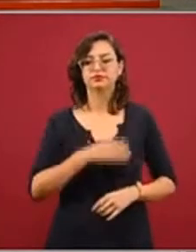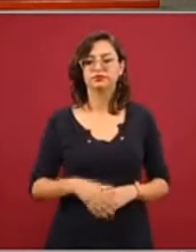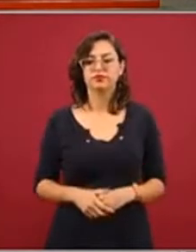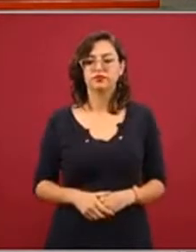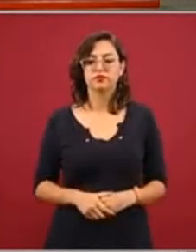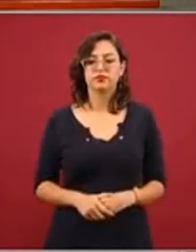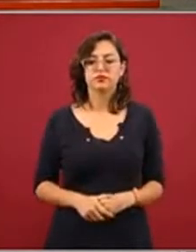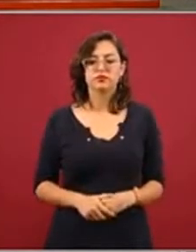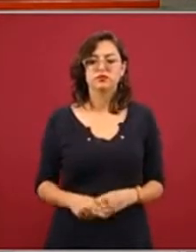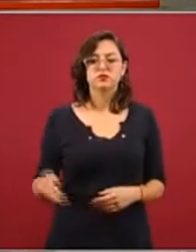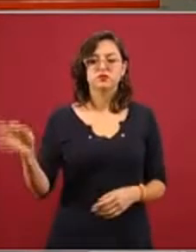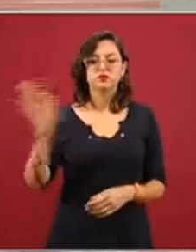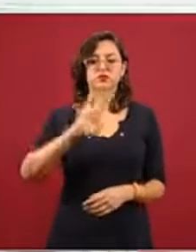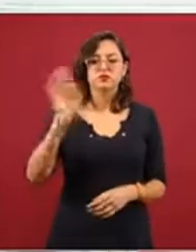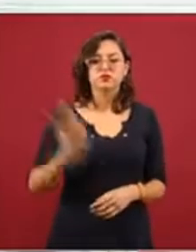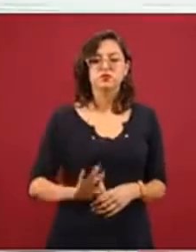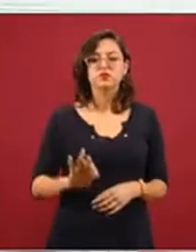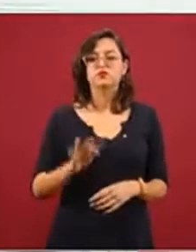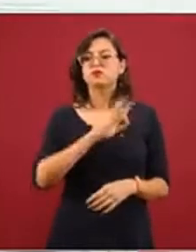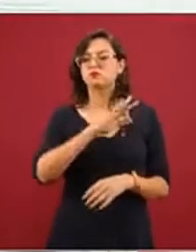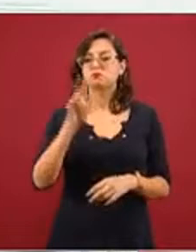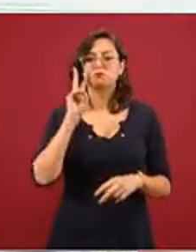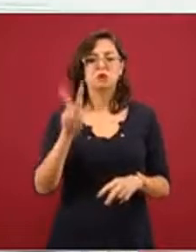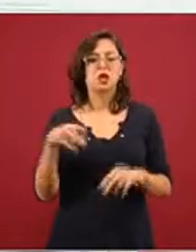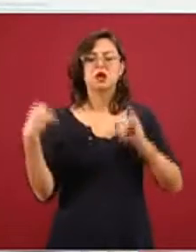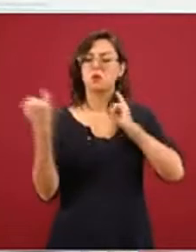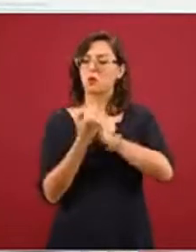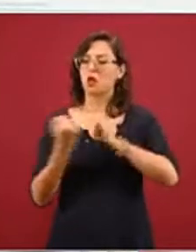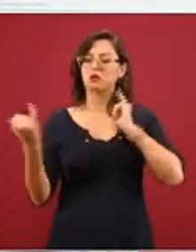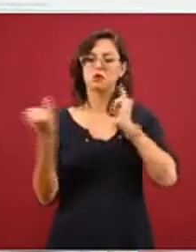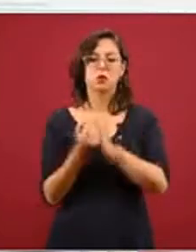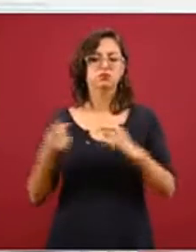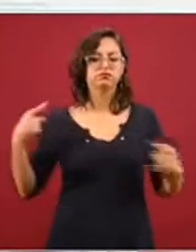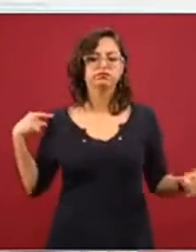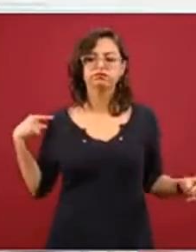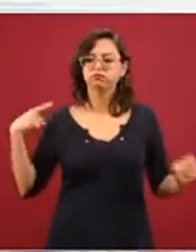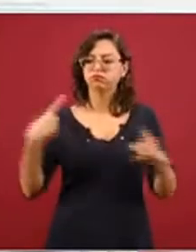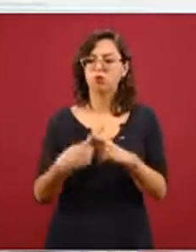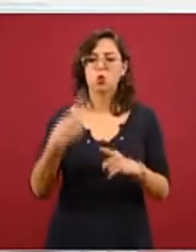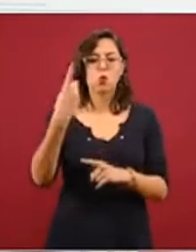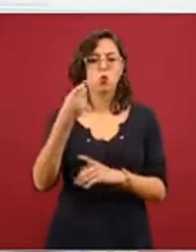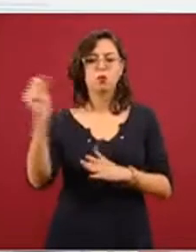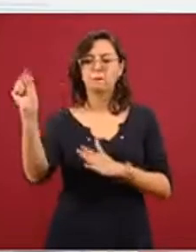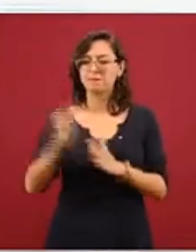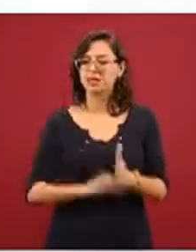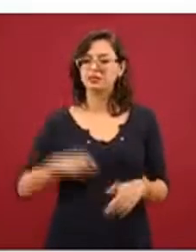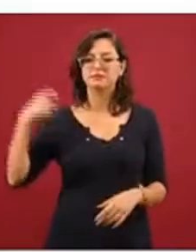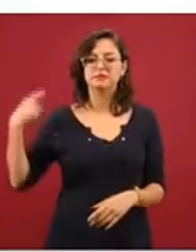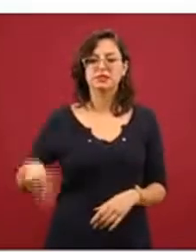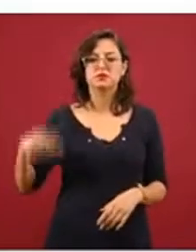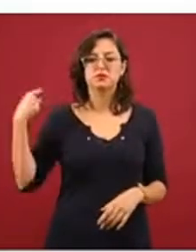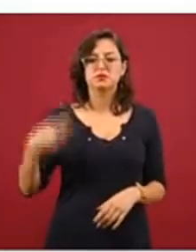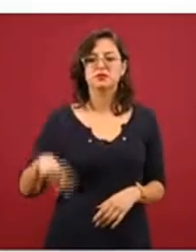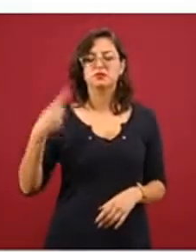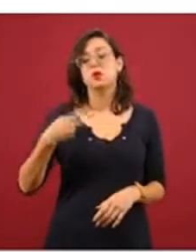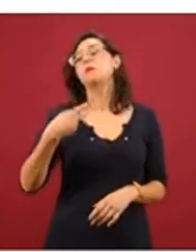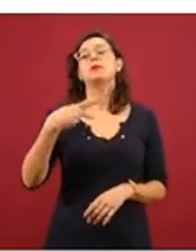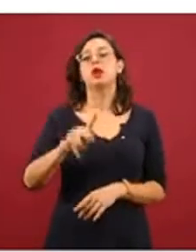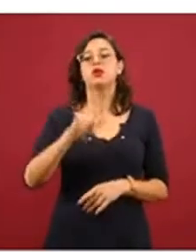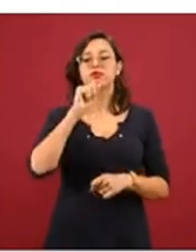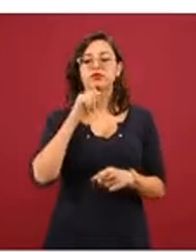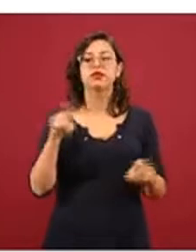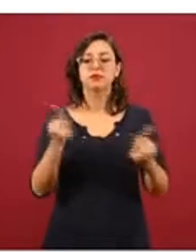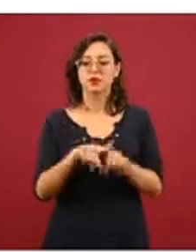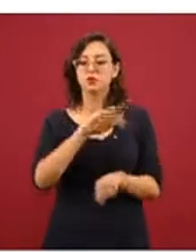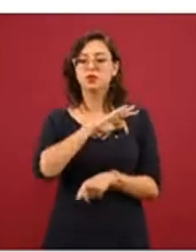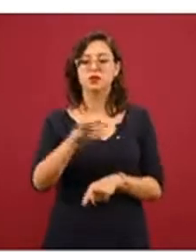vemos los porcentajes, prácticamente se mantienen iguales y se han mantenido así en el último mes. Sin embargo, esto también revela que la pandemia